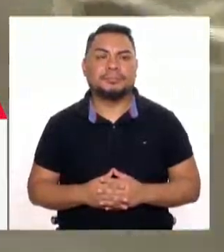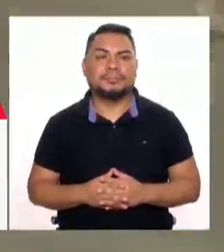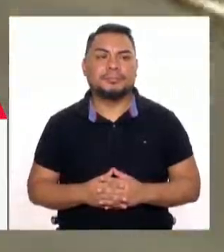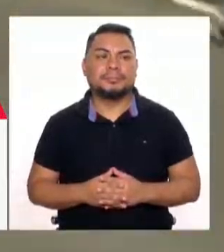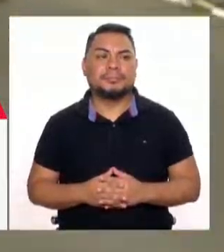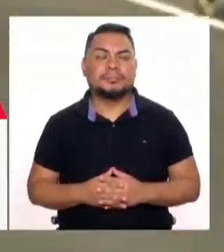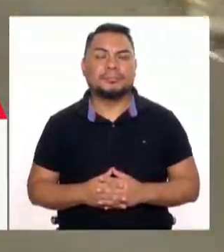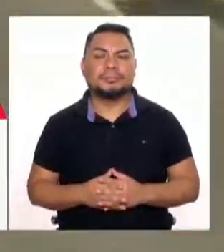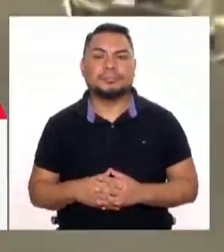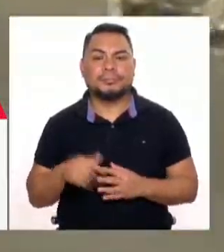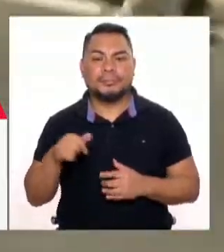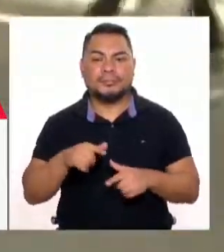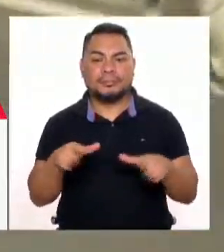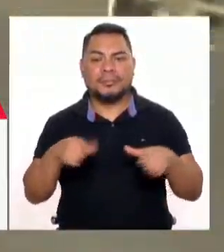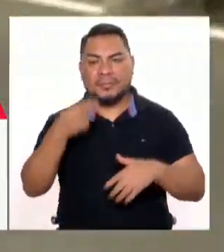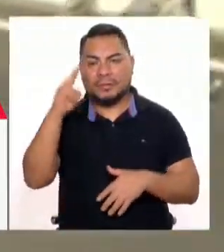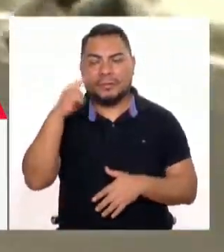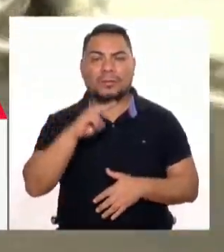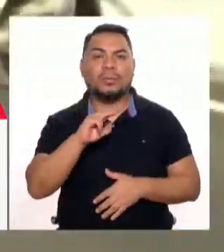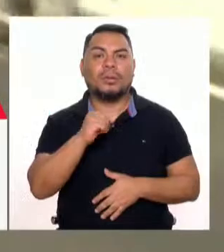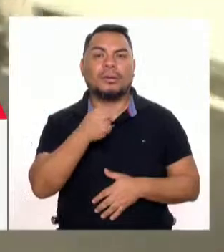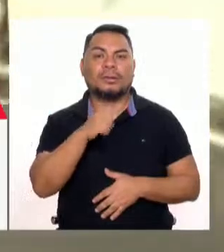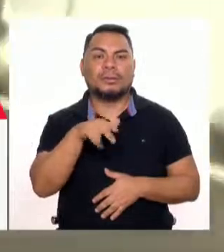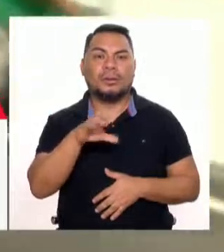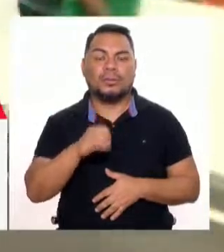en el sector de aucayaco